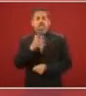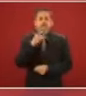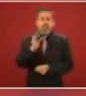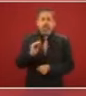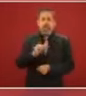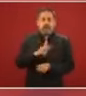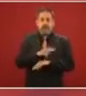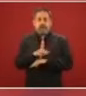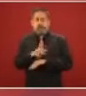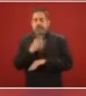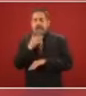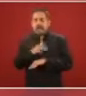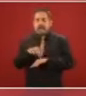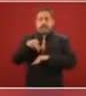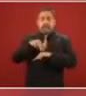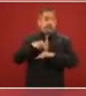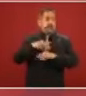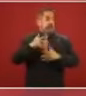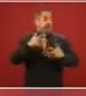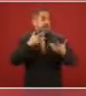a un ladrillo y se marean,